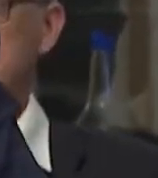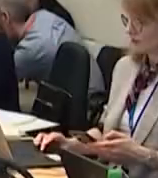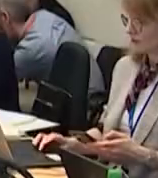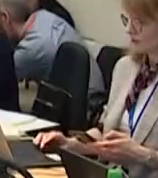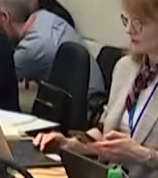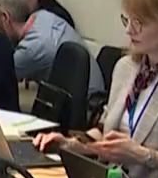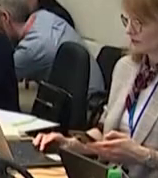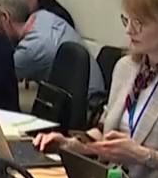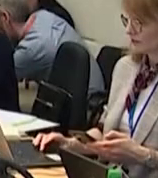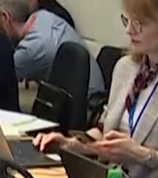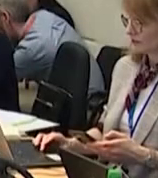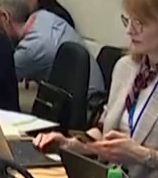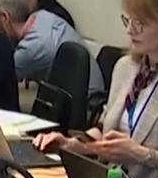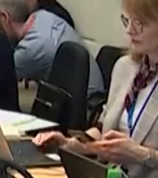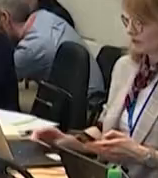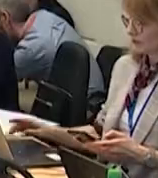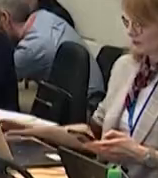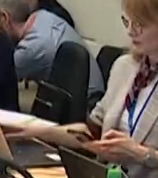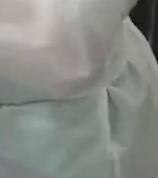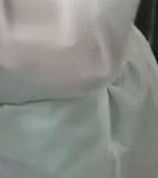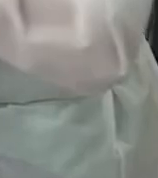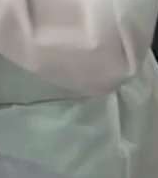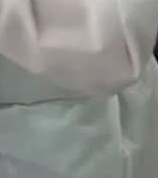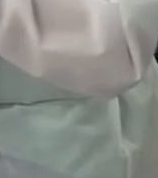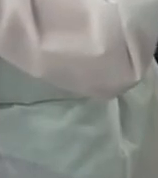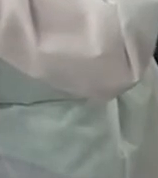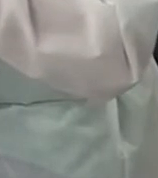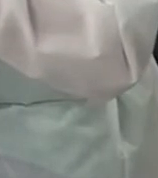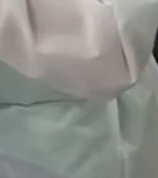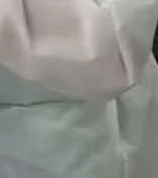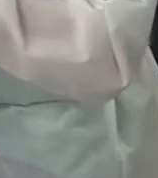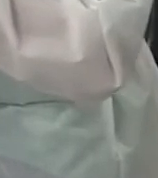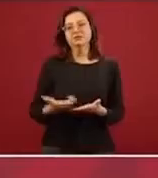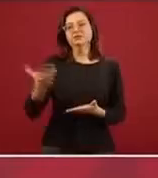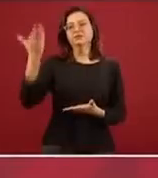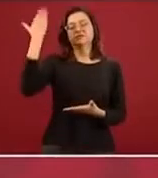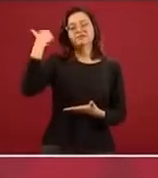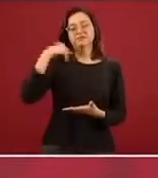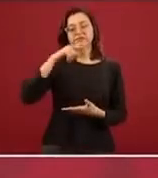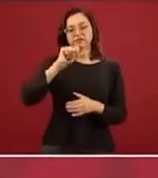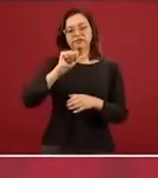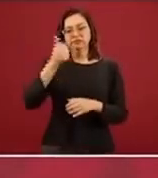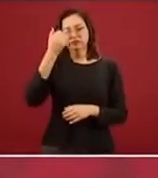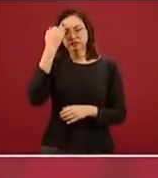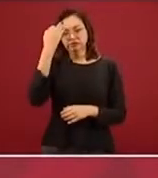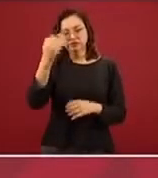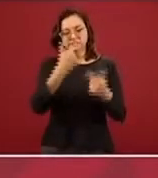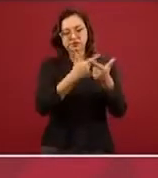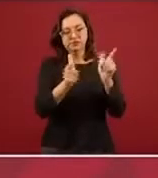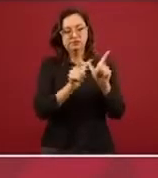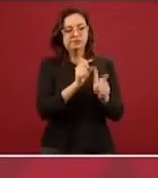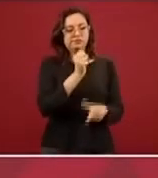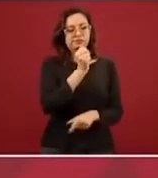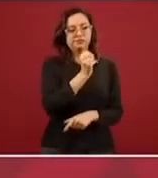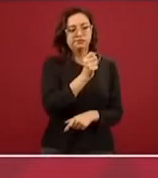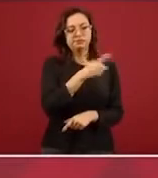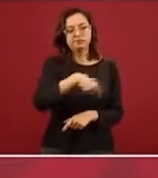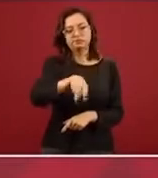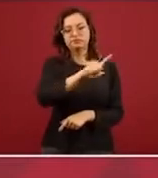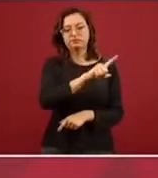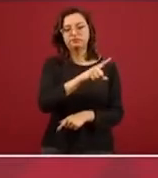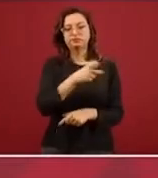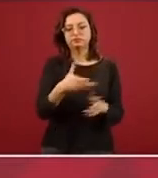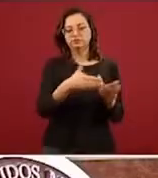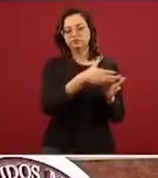señaló que en el país estaban subestimados los casos de COVID por el número limitado de pruebas. A una semana del informe de gobierno, se cumplió el